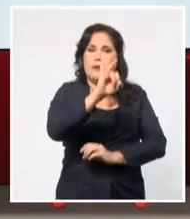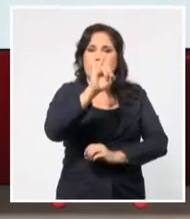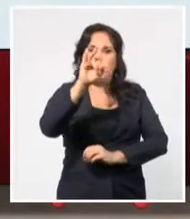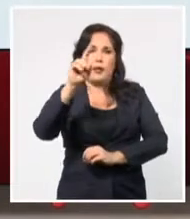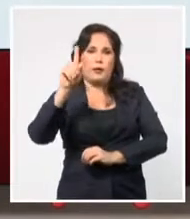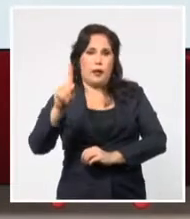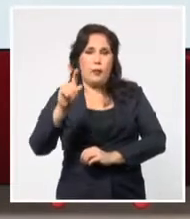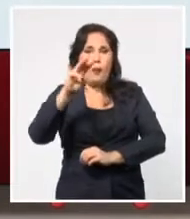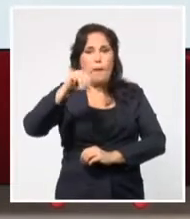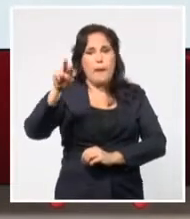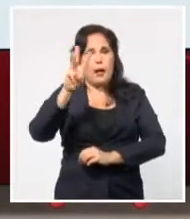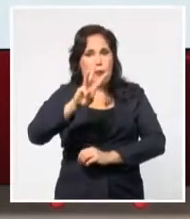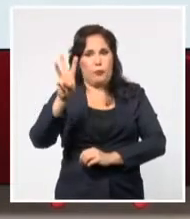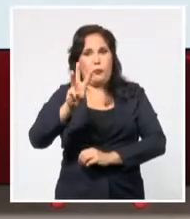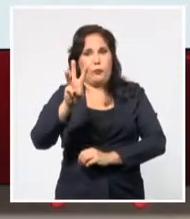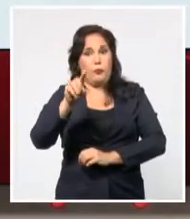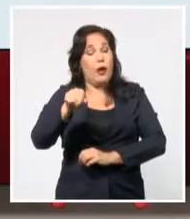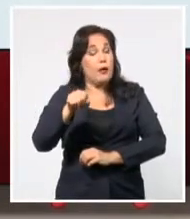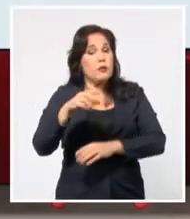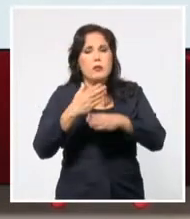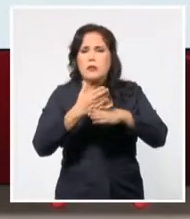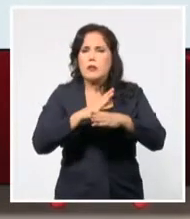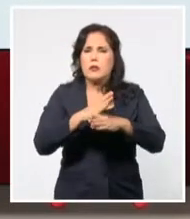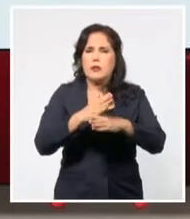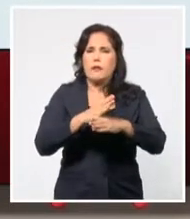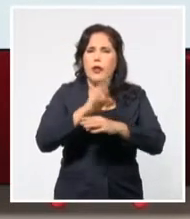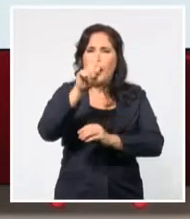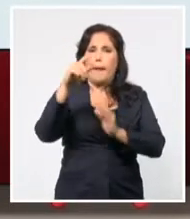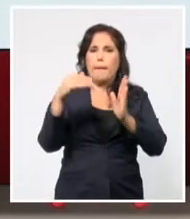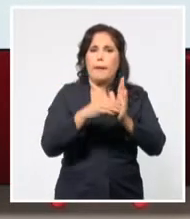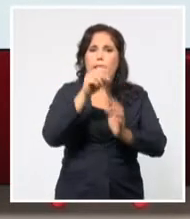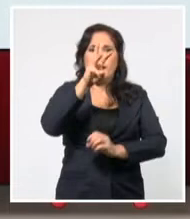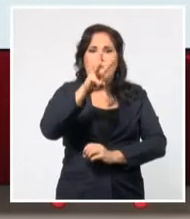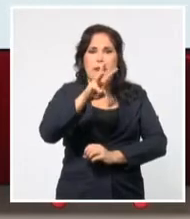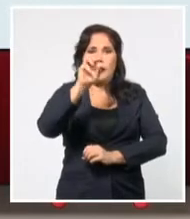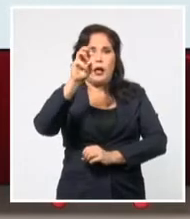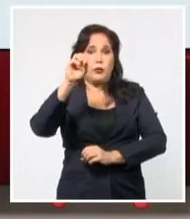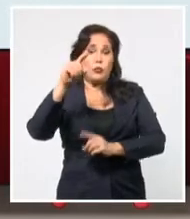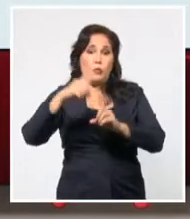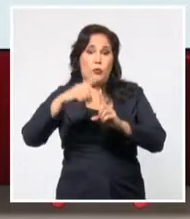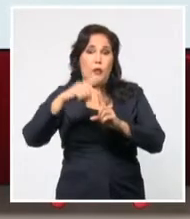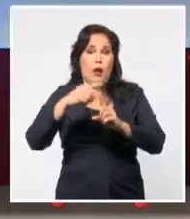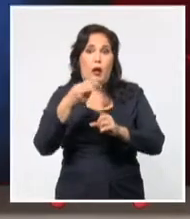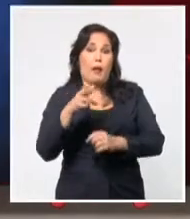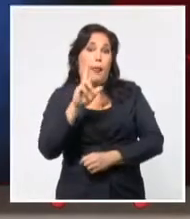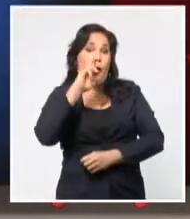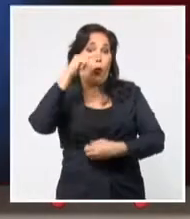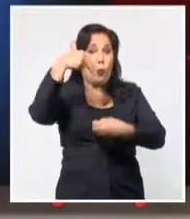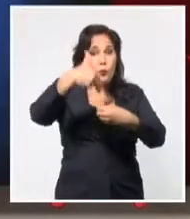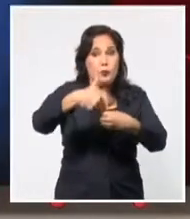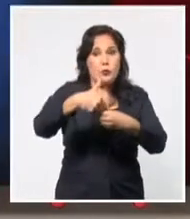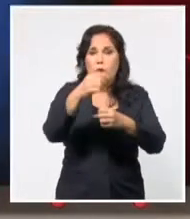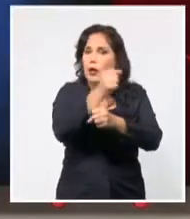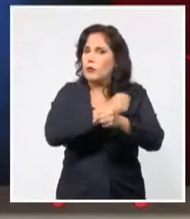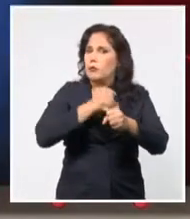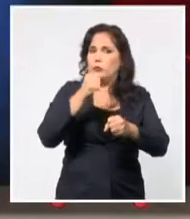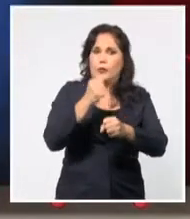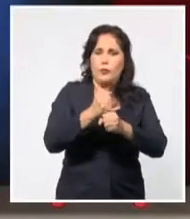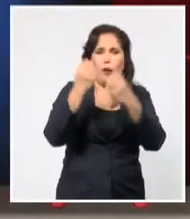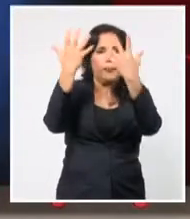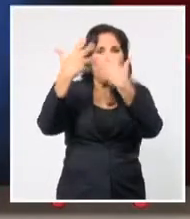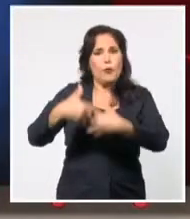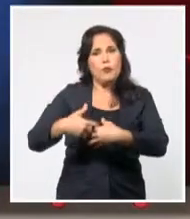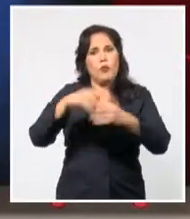5.771 megawatts hora, que representan más de 1.300 toneladas de combustible sin utilizar en la generación